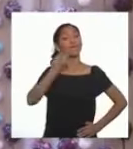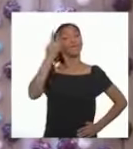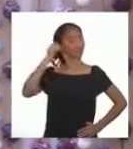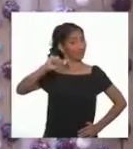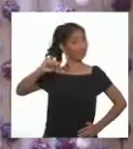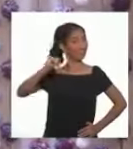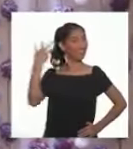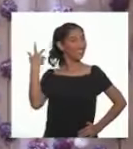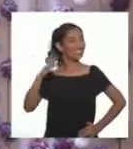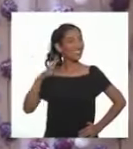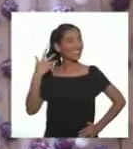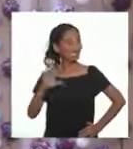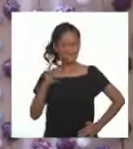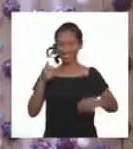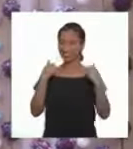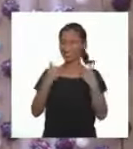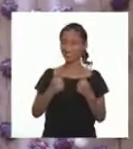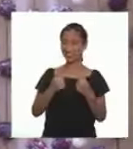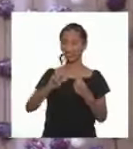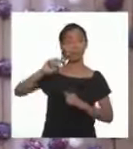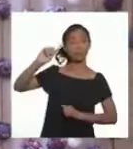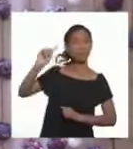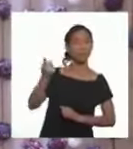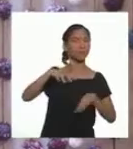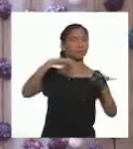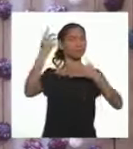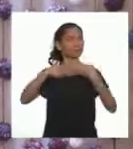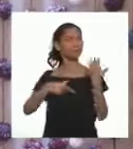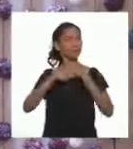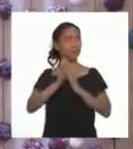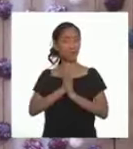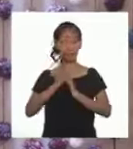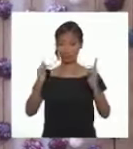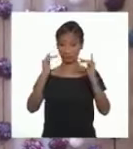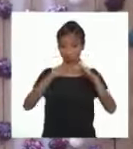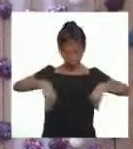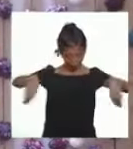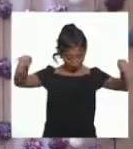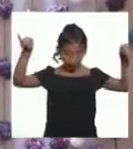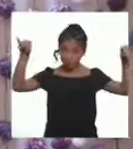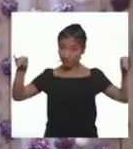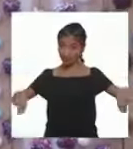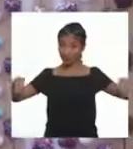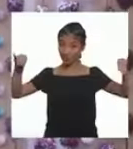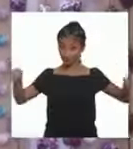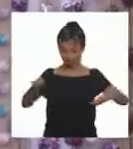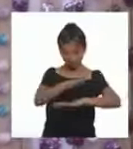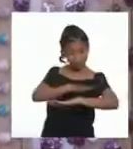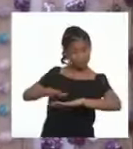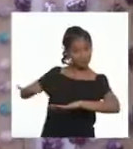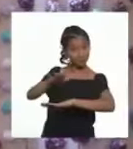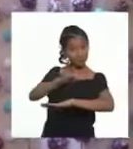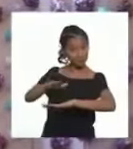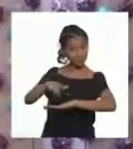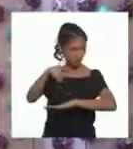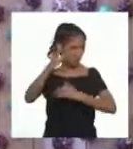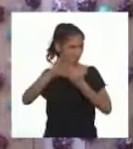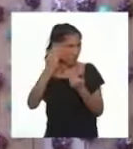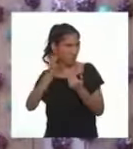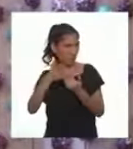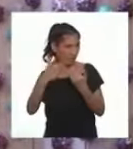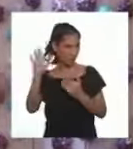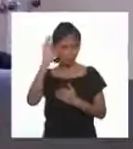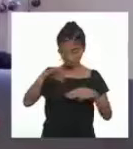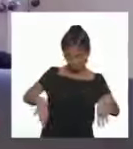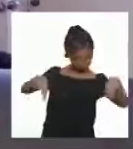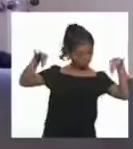respirando. Muy bien. Lo primero que vamos a hacer es echarnos sobre una manta o un petate o lo que les sea más fácil